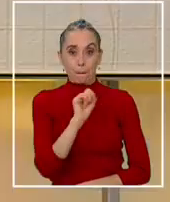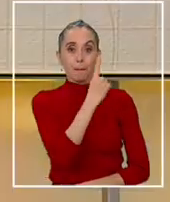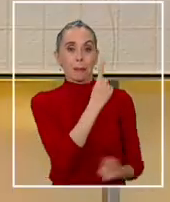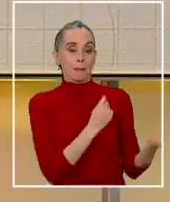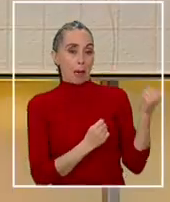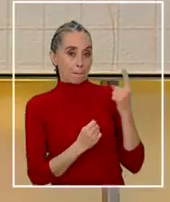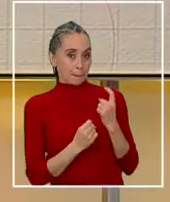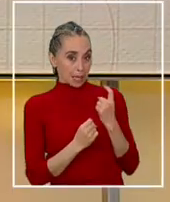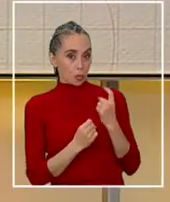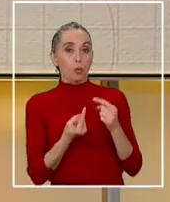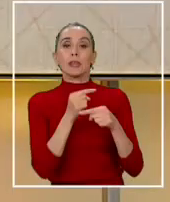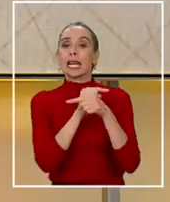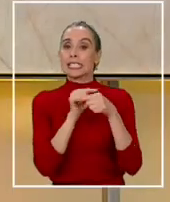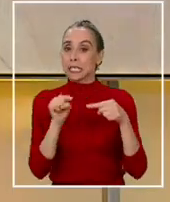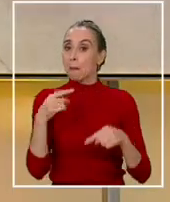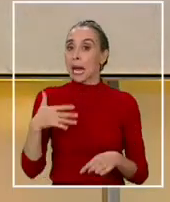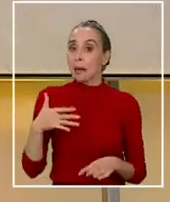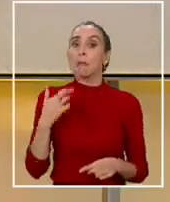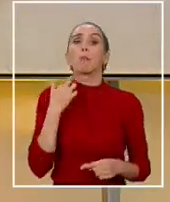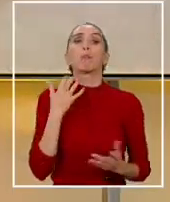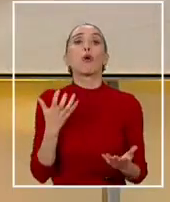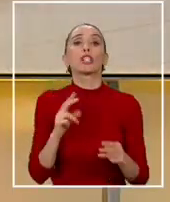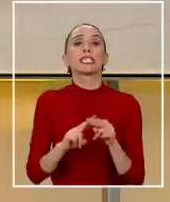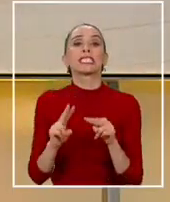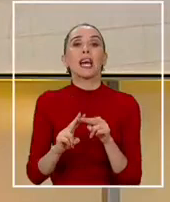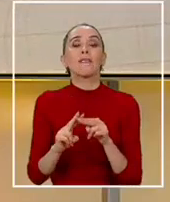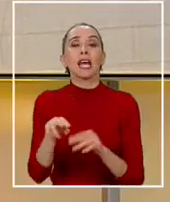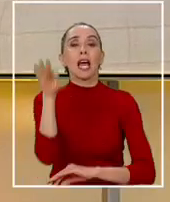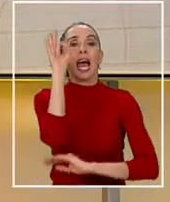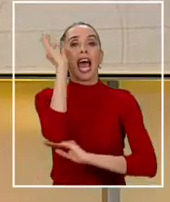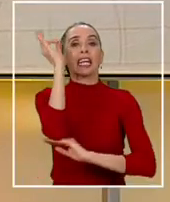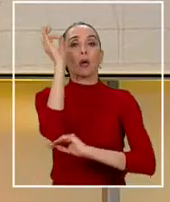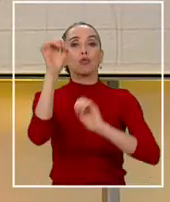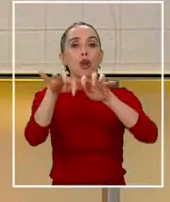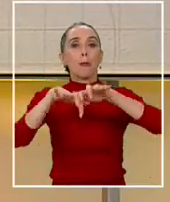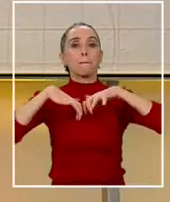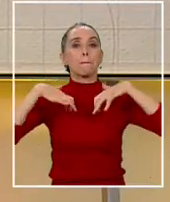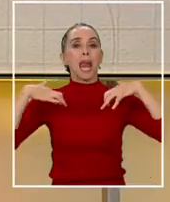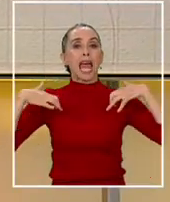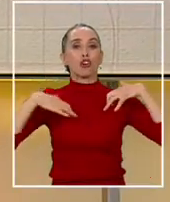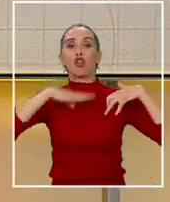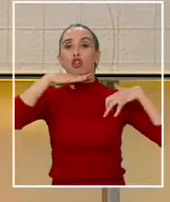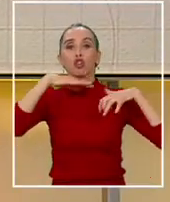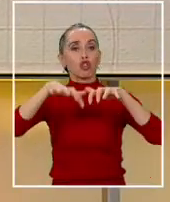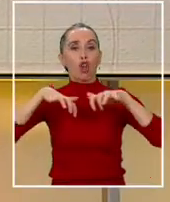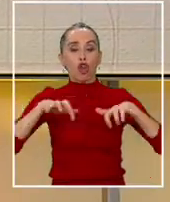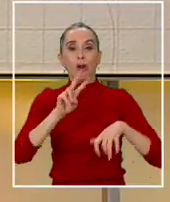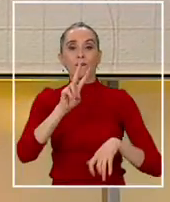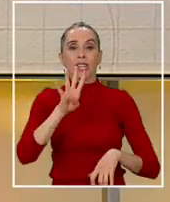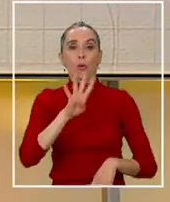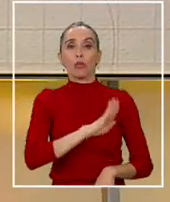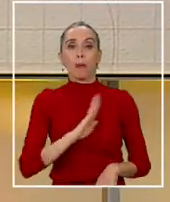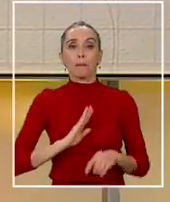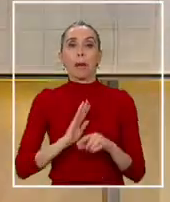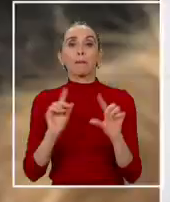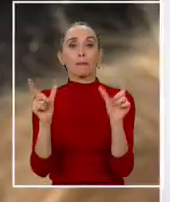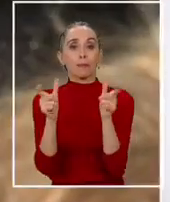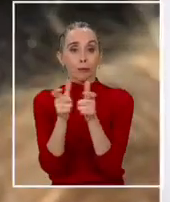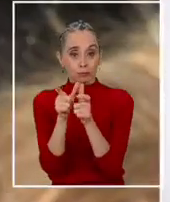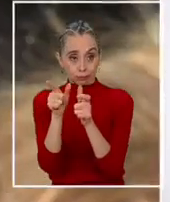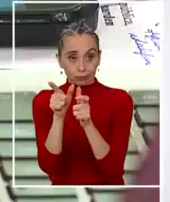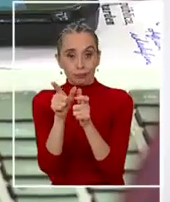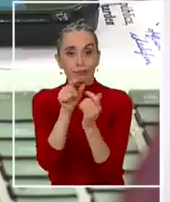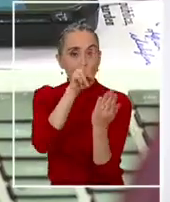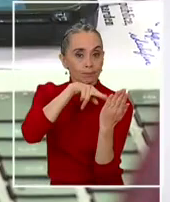es una semana clave porque se van a desarrollar las llamadas sesiones plenarias donde los veinticuatro comisionados revisarán los informes